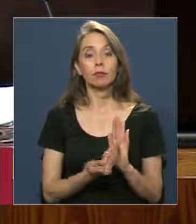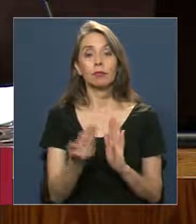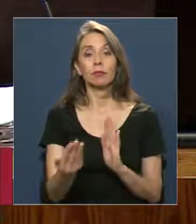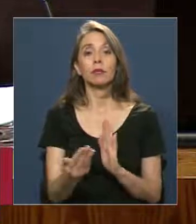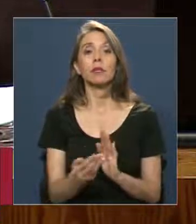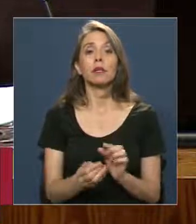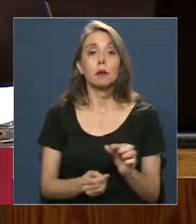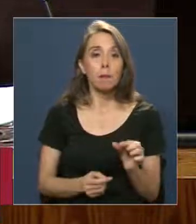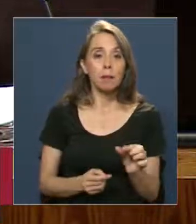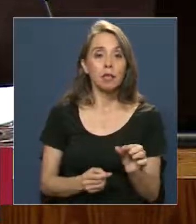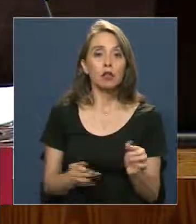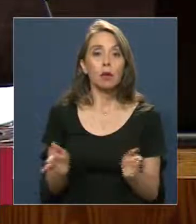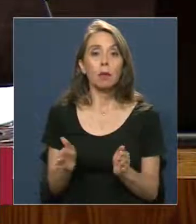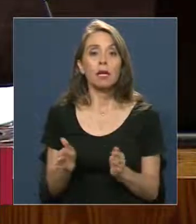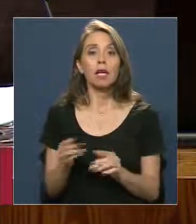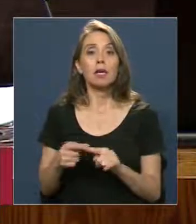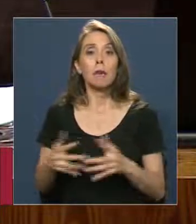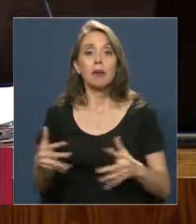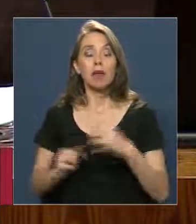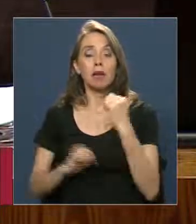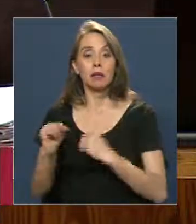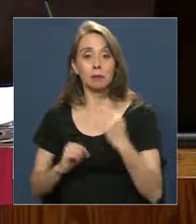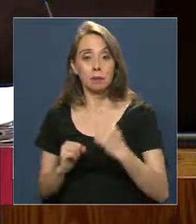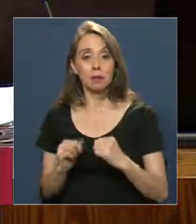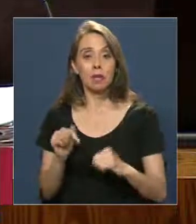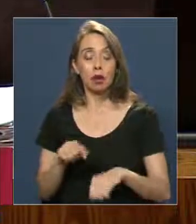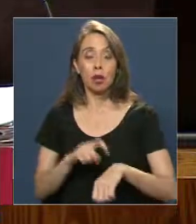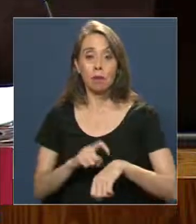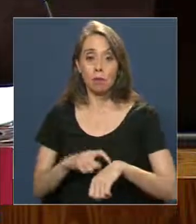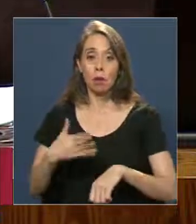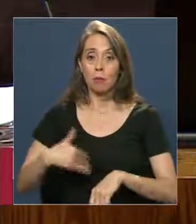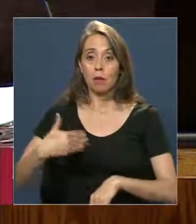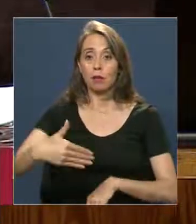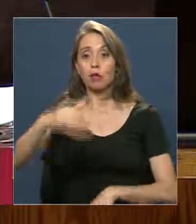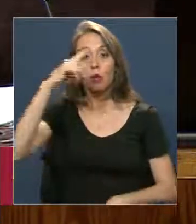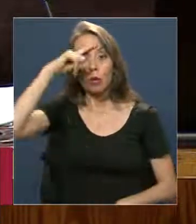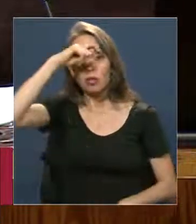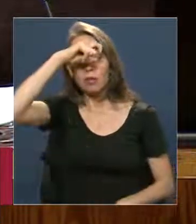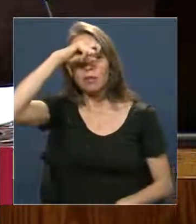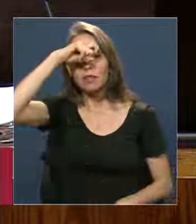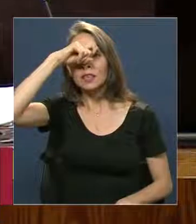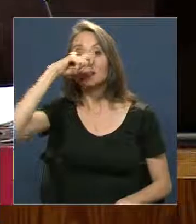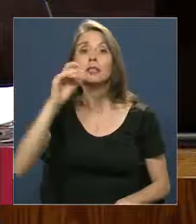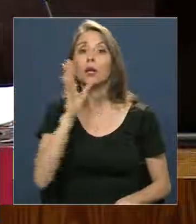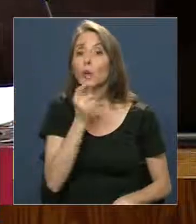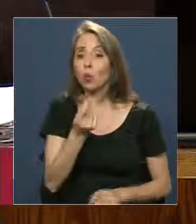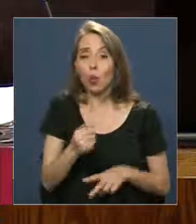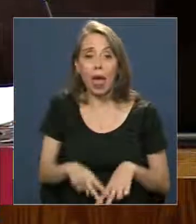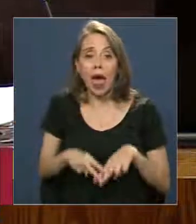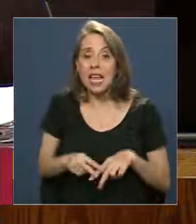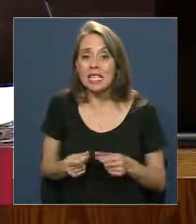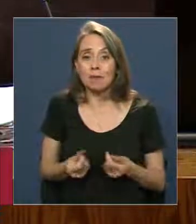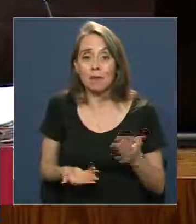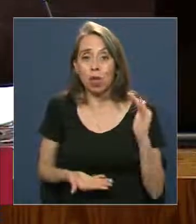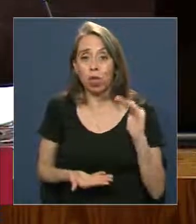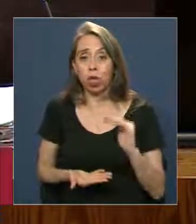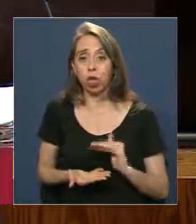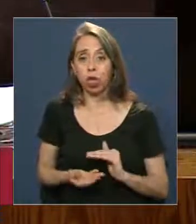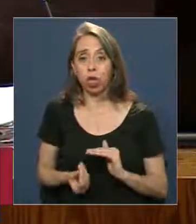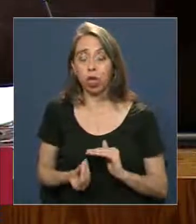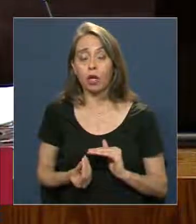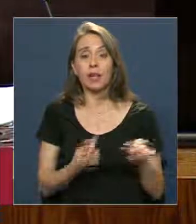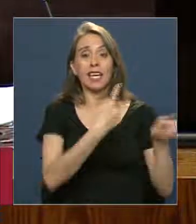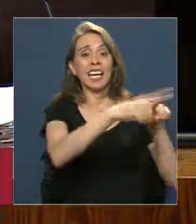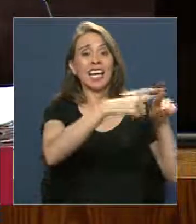micro, pequeñas y medianas empresas que hoy día están pasando por un momento complejo por su falta de liquidez, por su falta de